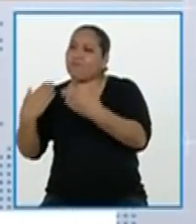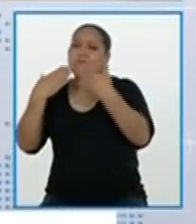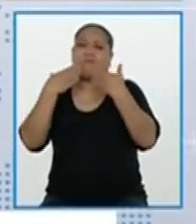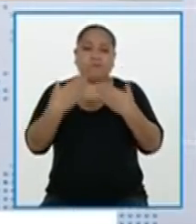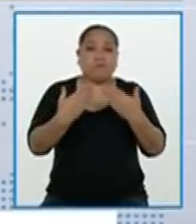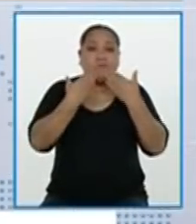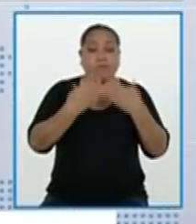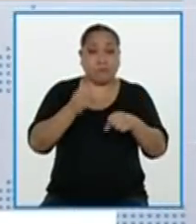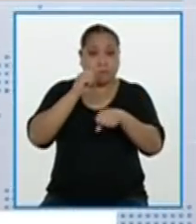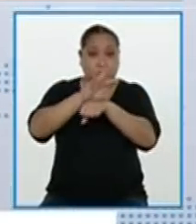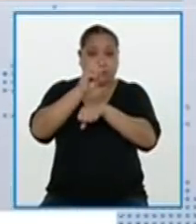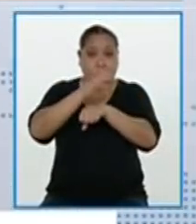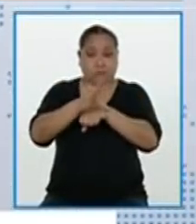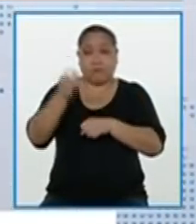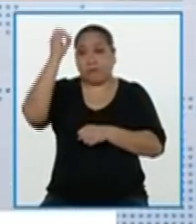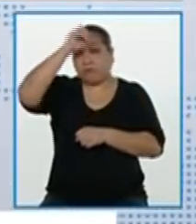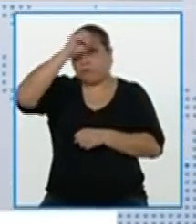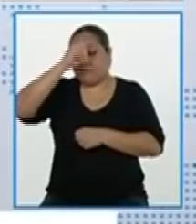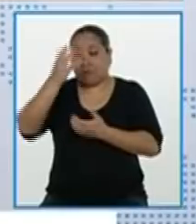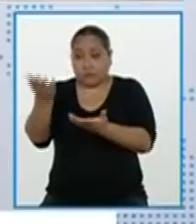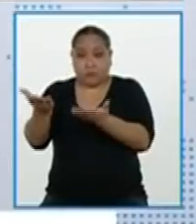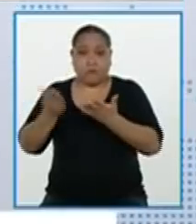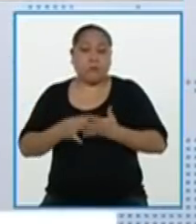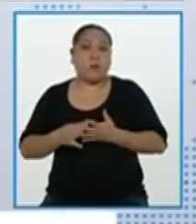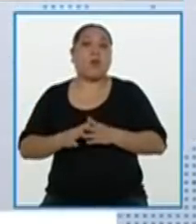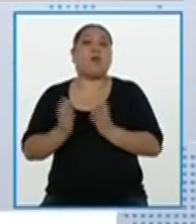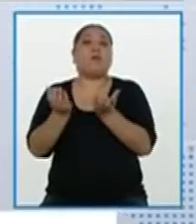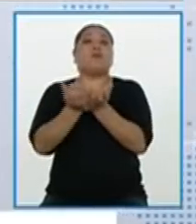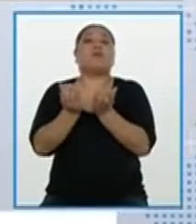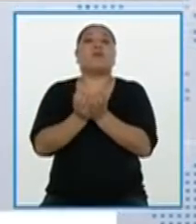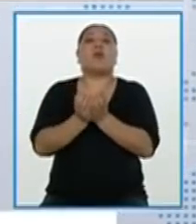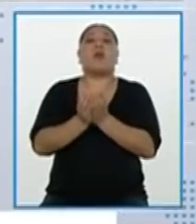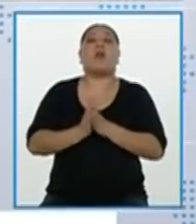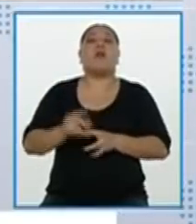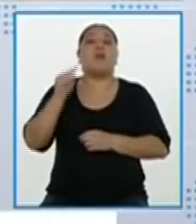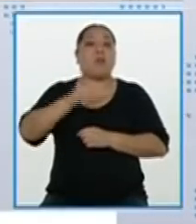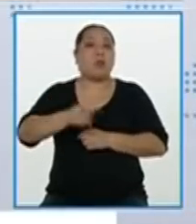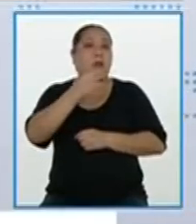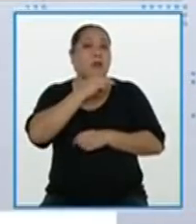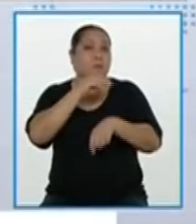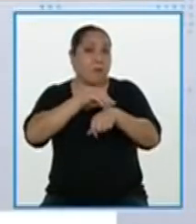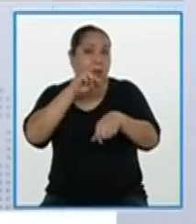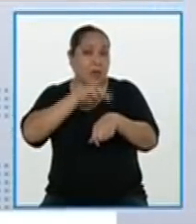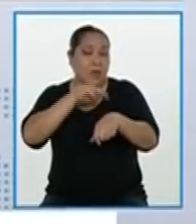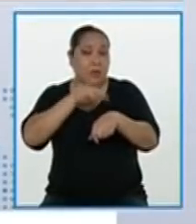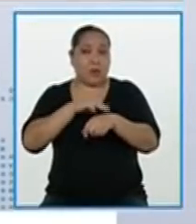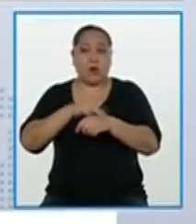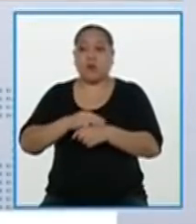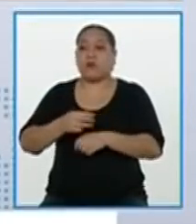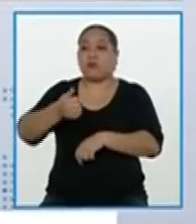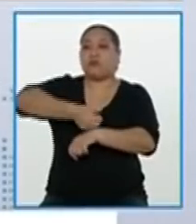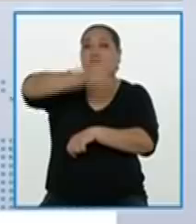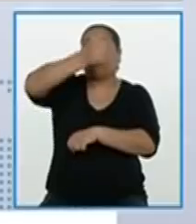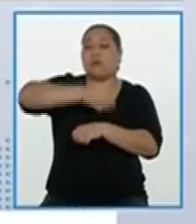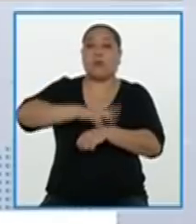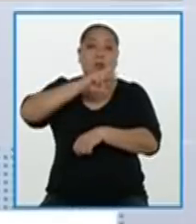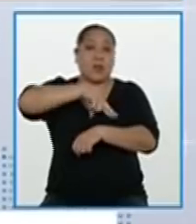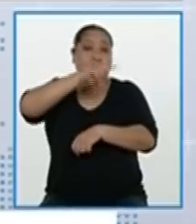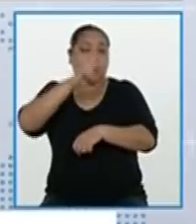no permitir que sigan funcionando. Y en ese caso, ¿cuáles serían? A ver, yo creo que hay que